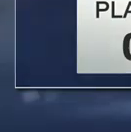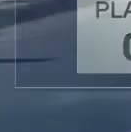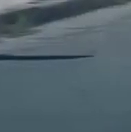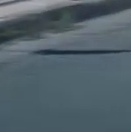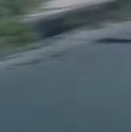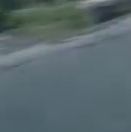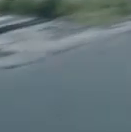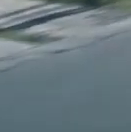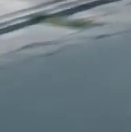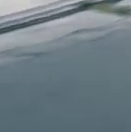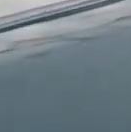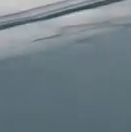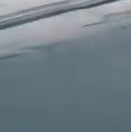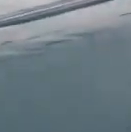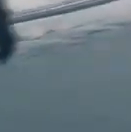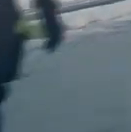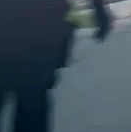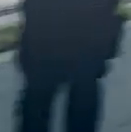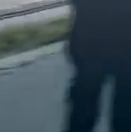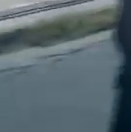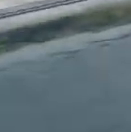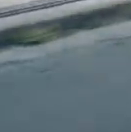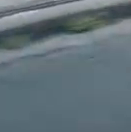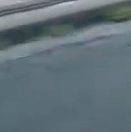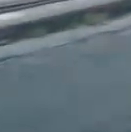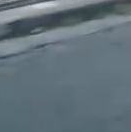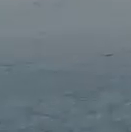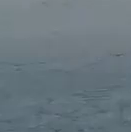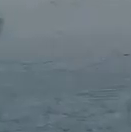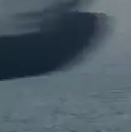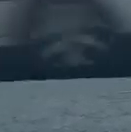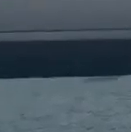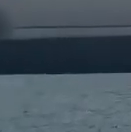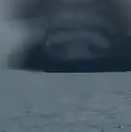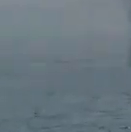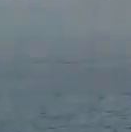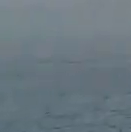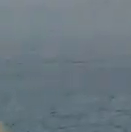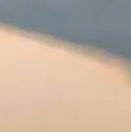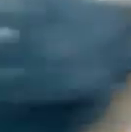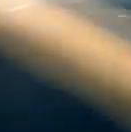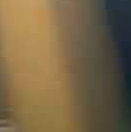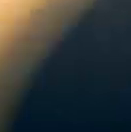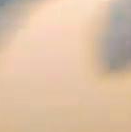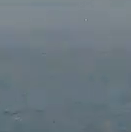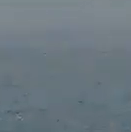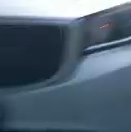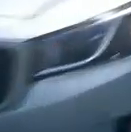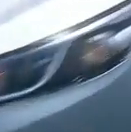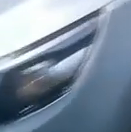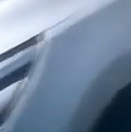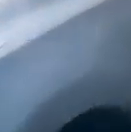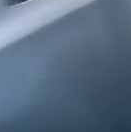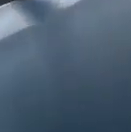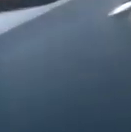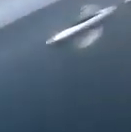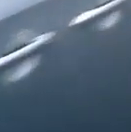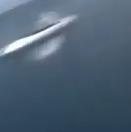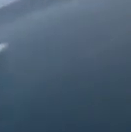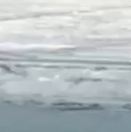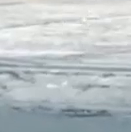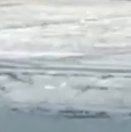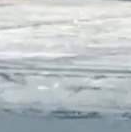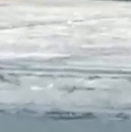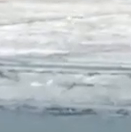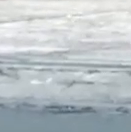8. Los vehículos privados que se desplacen únicamente podrán circular para abastecerse de alimentos y combustible, respetando